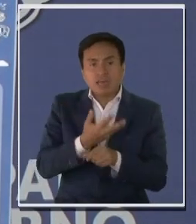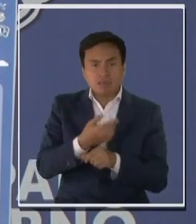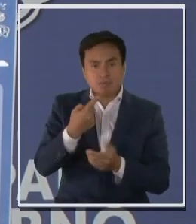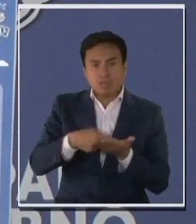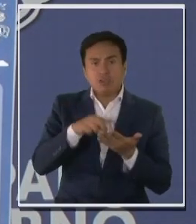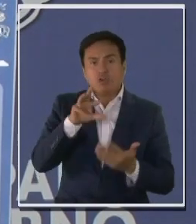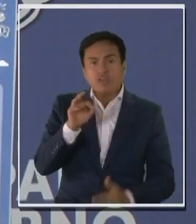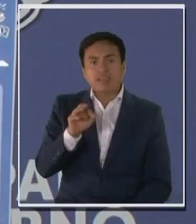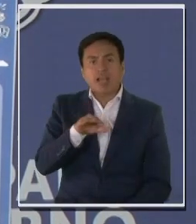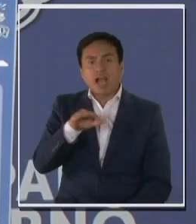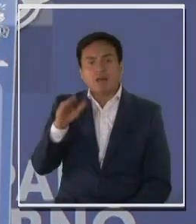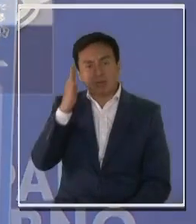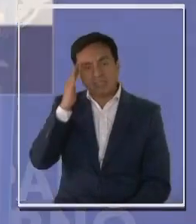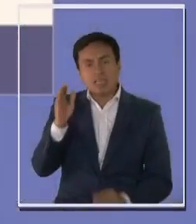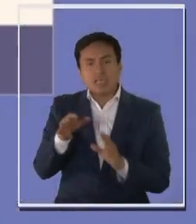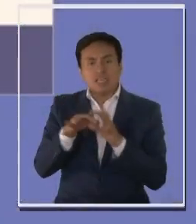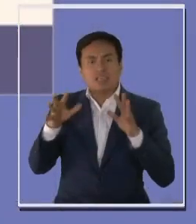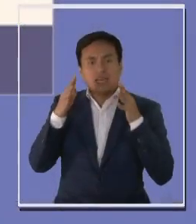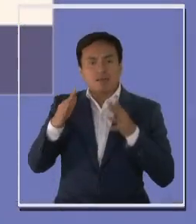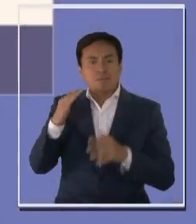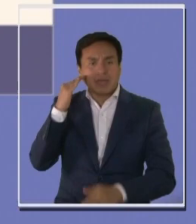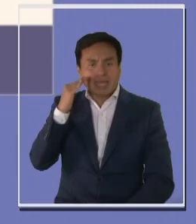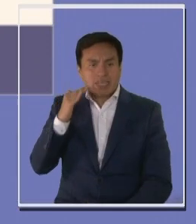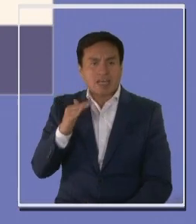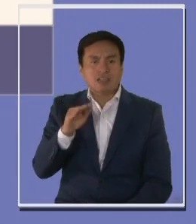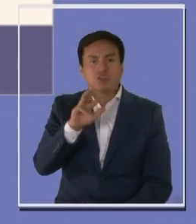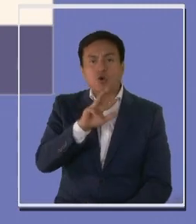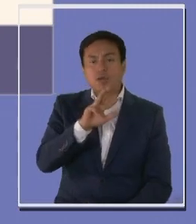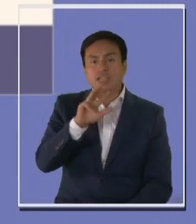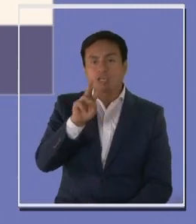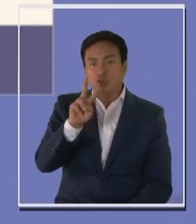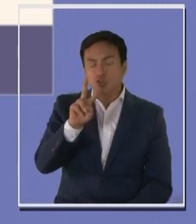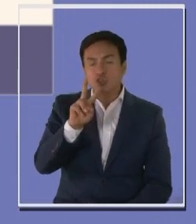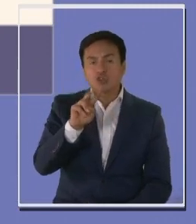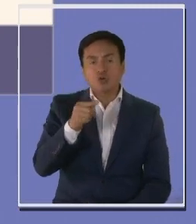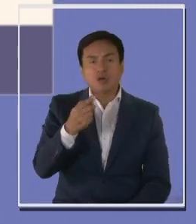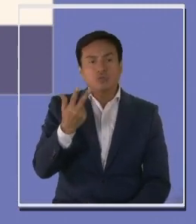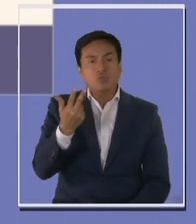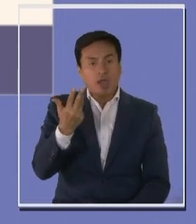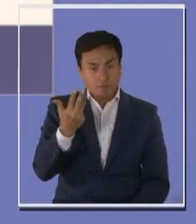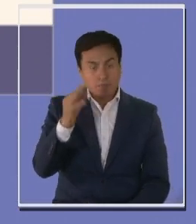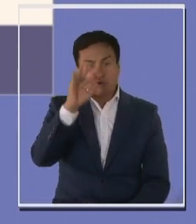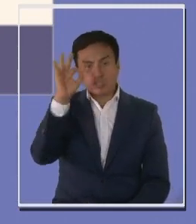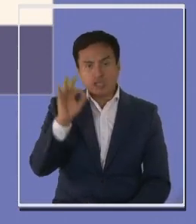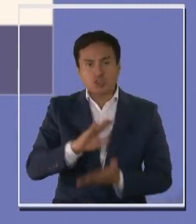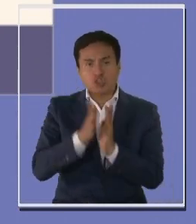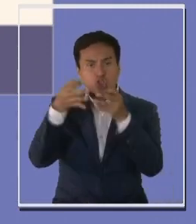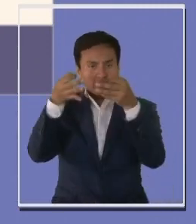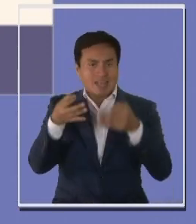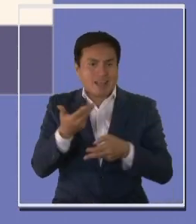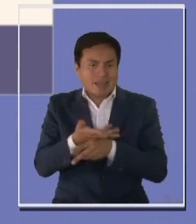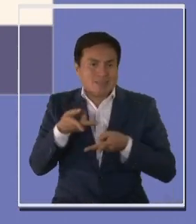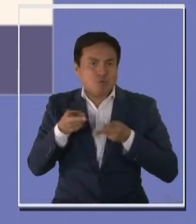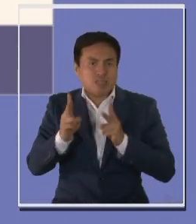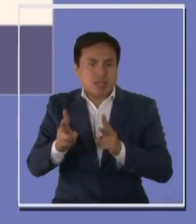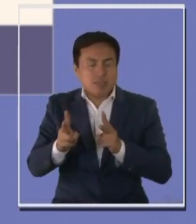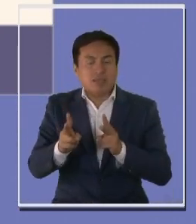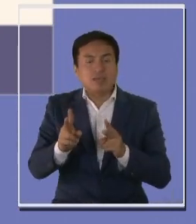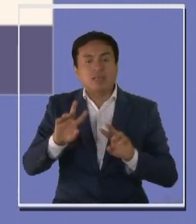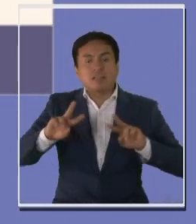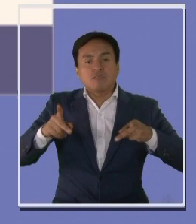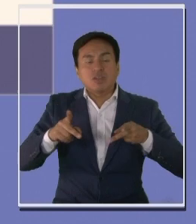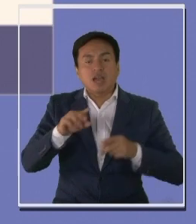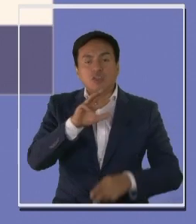1.090 camas críticas pediátricas correspondientes al 92,9% del total disponible Lo que implica